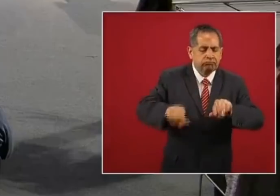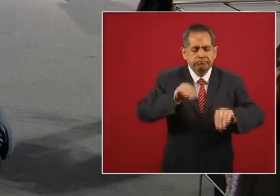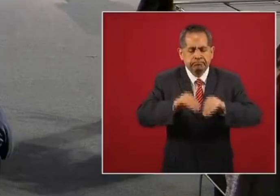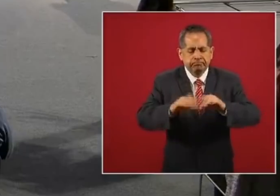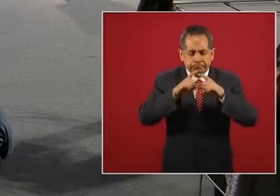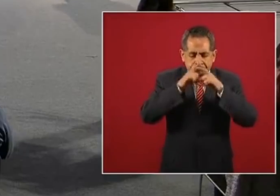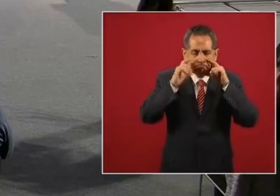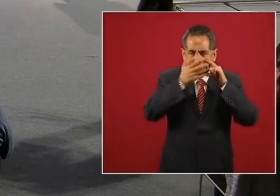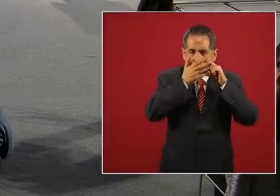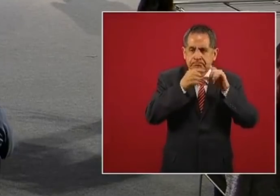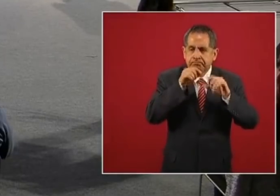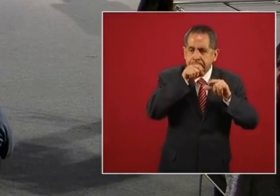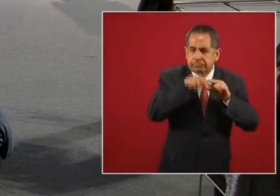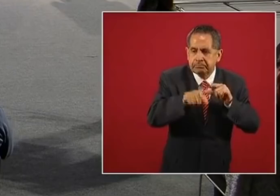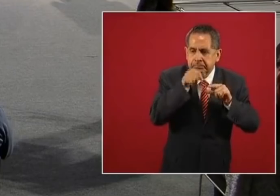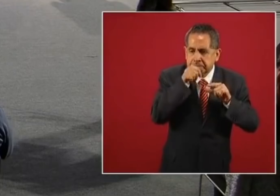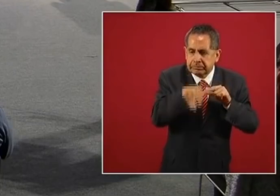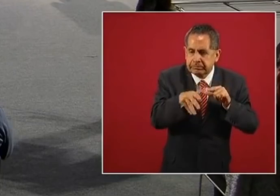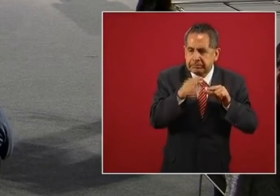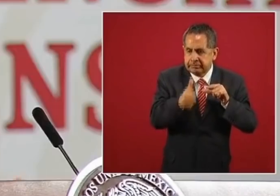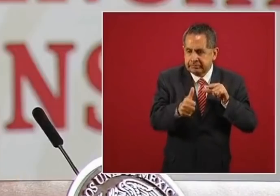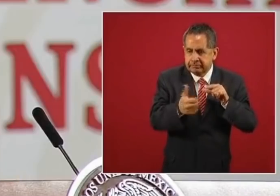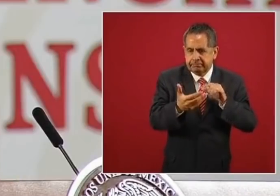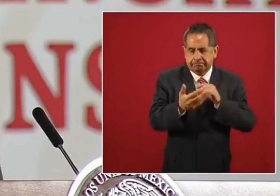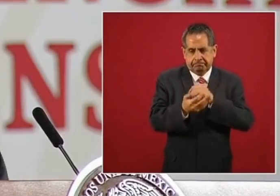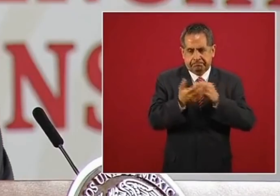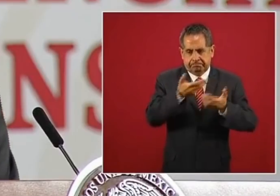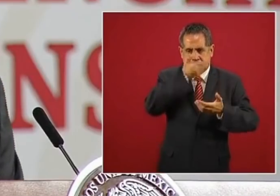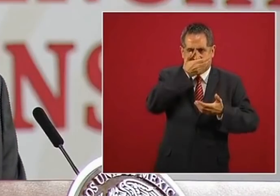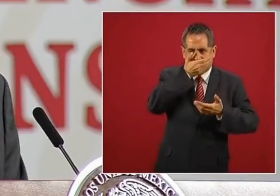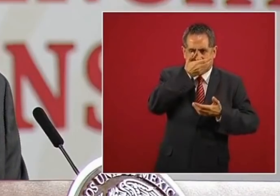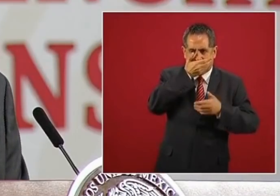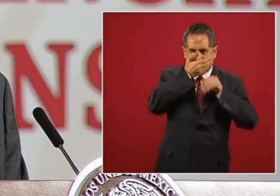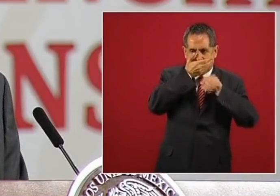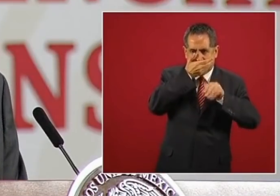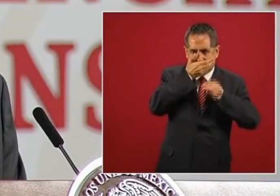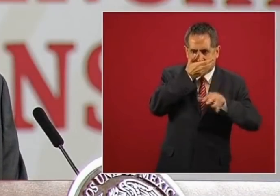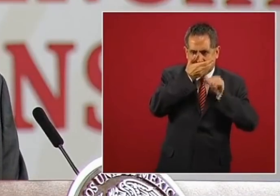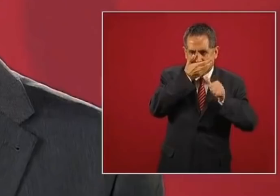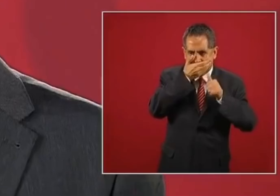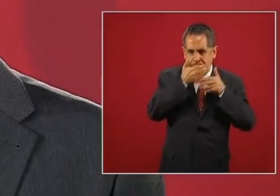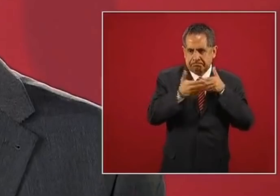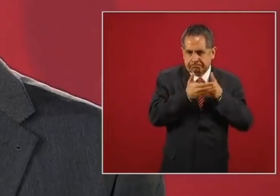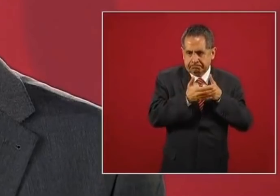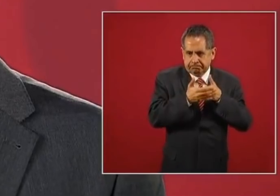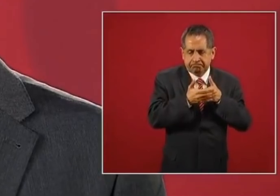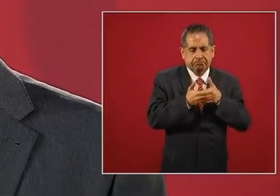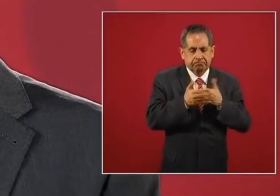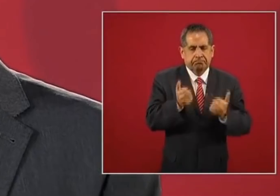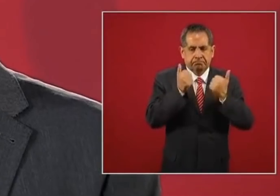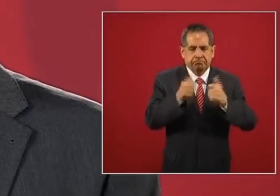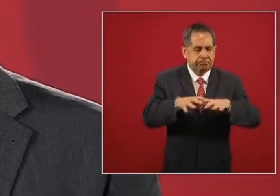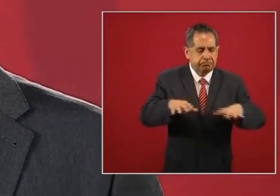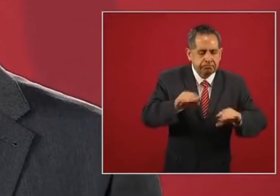el campo quirúrgico es el espacio del cuerpo humano de la persona enferma,